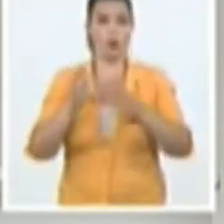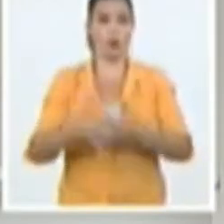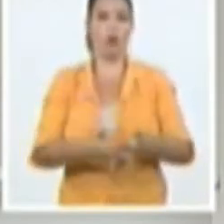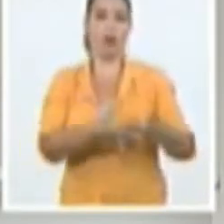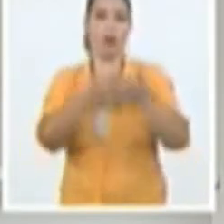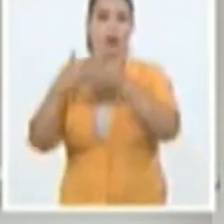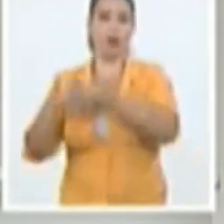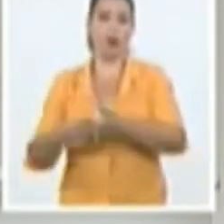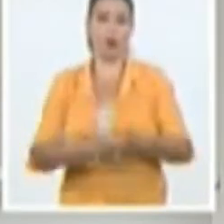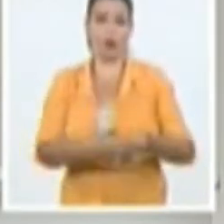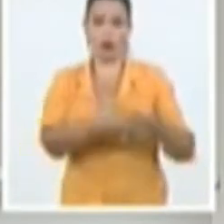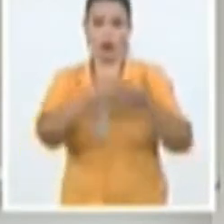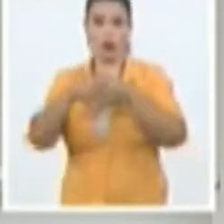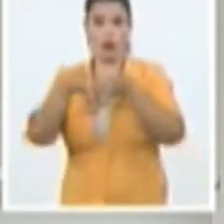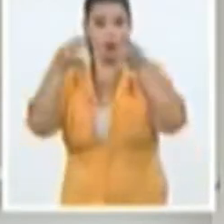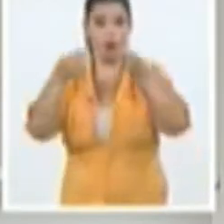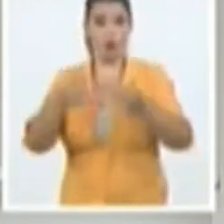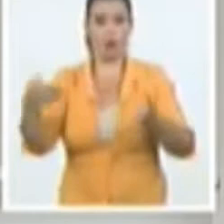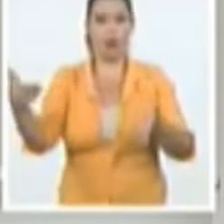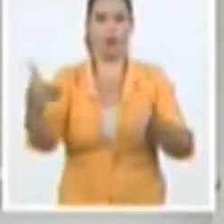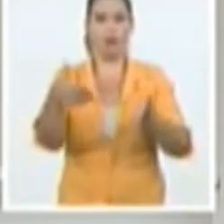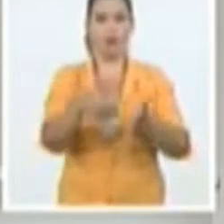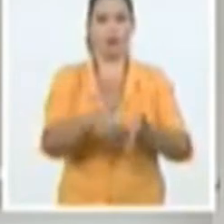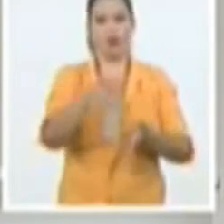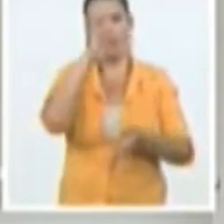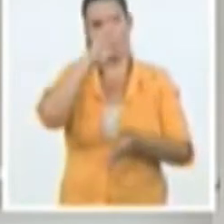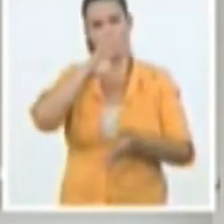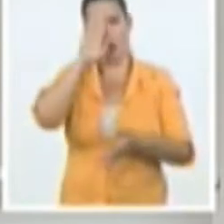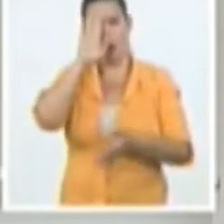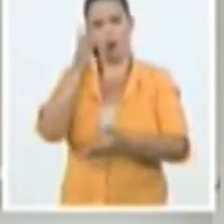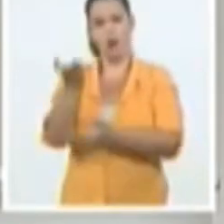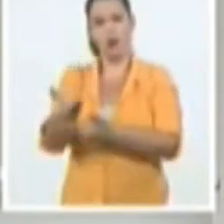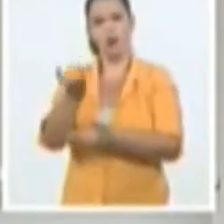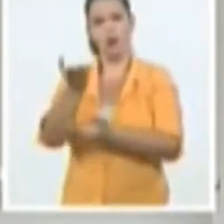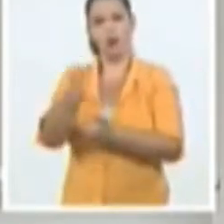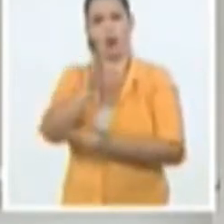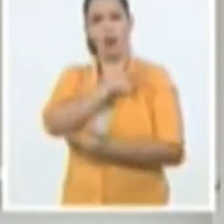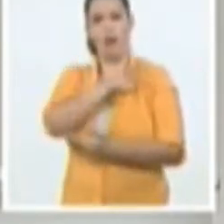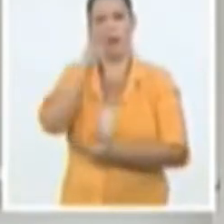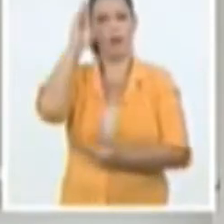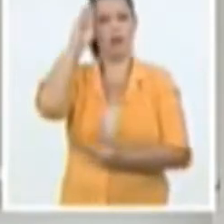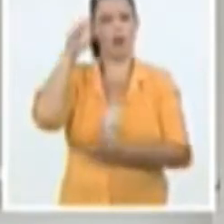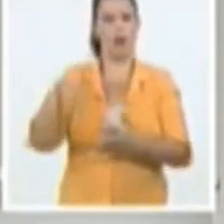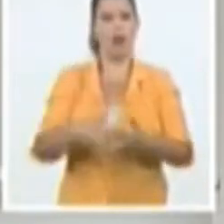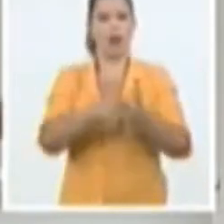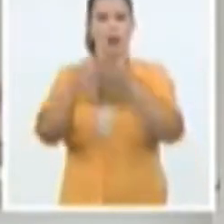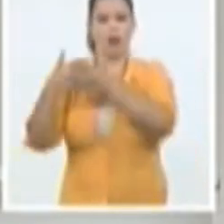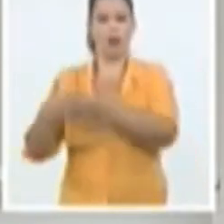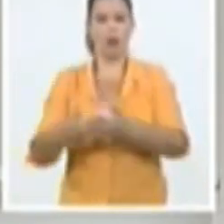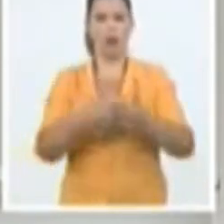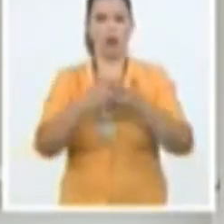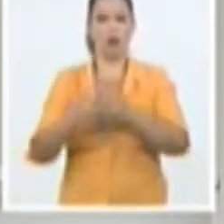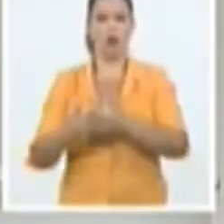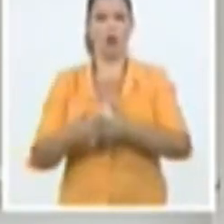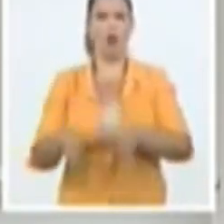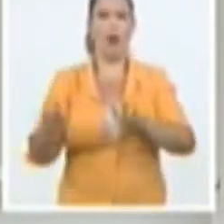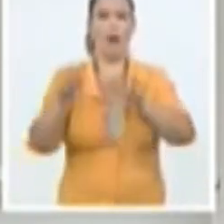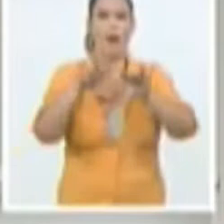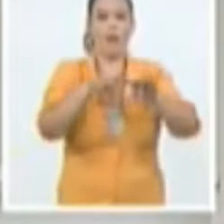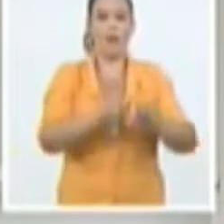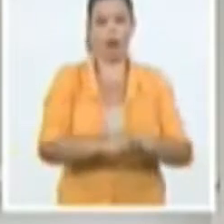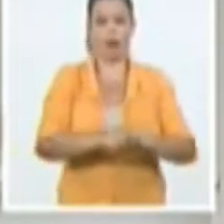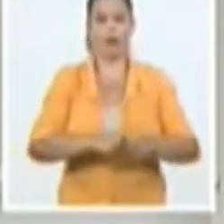instan a la intervención militar en nuestro país. Y por supuesto en esa ocasión se recordaron